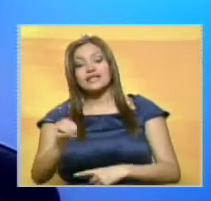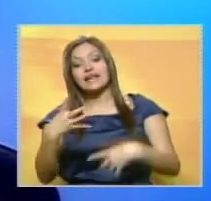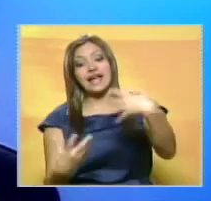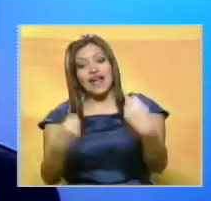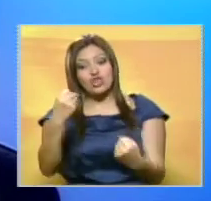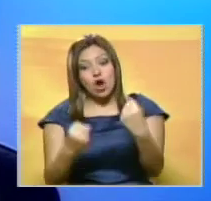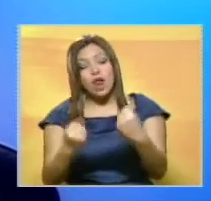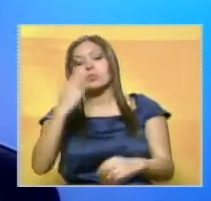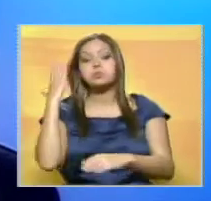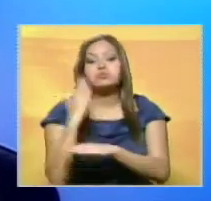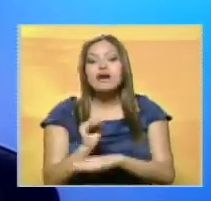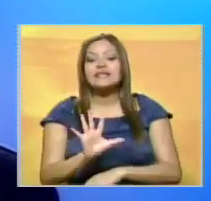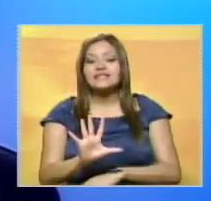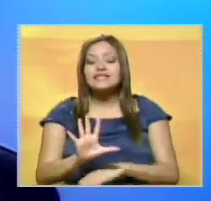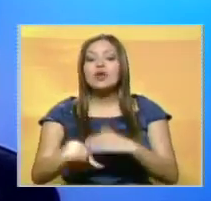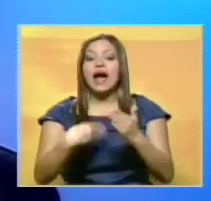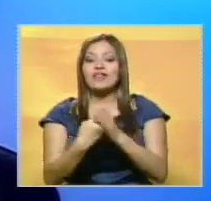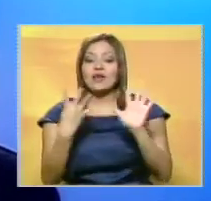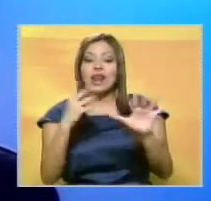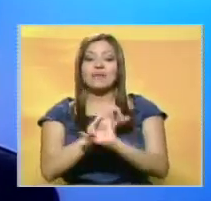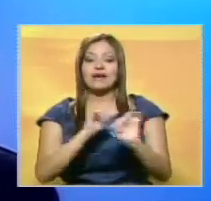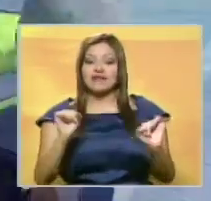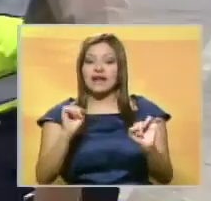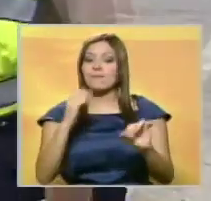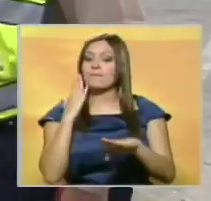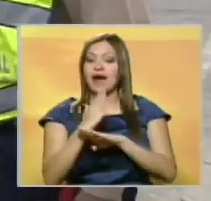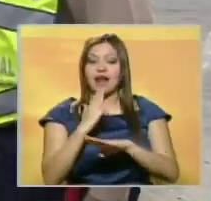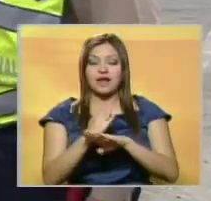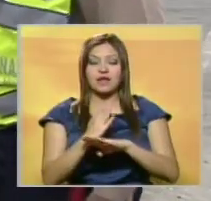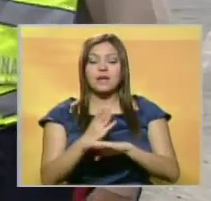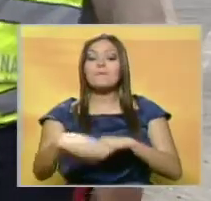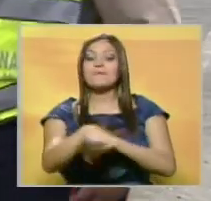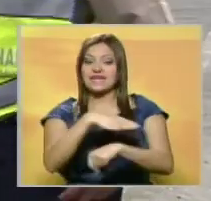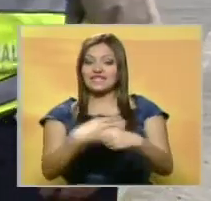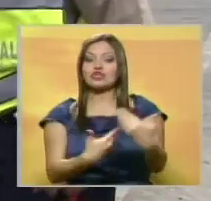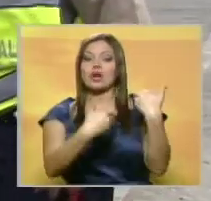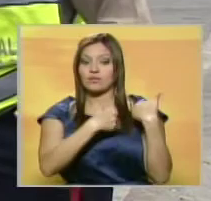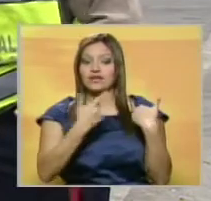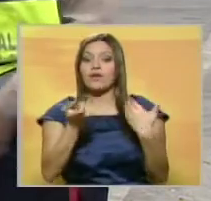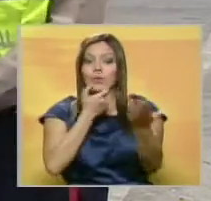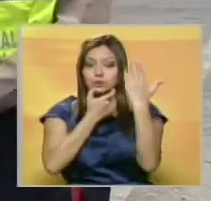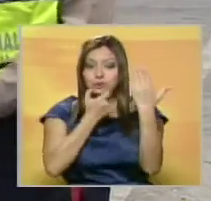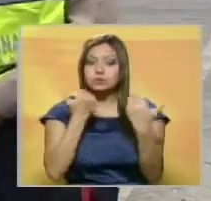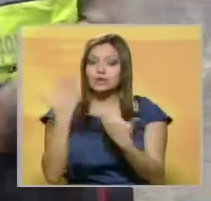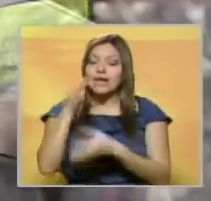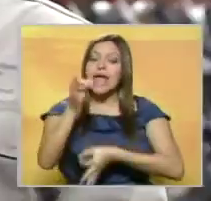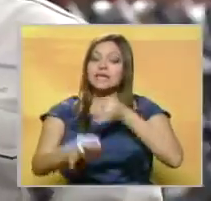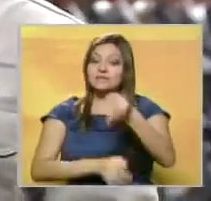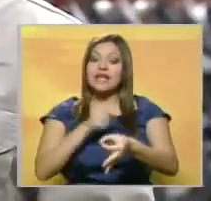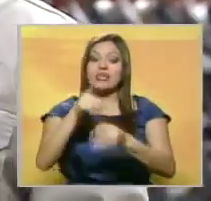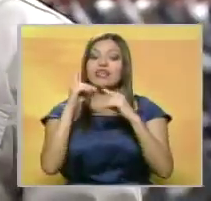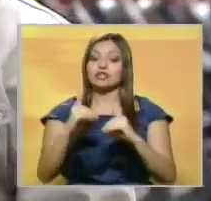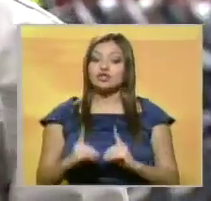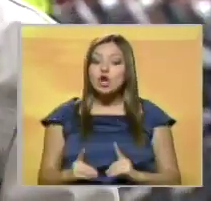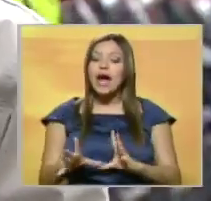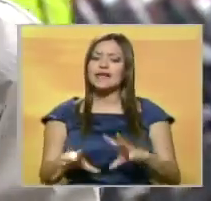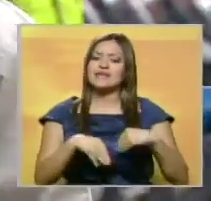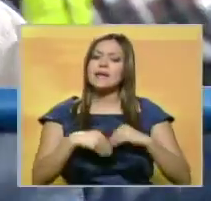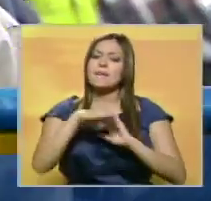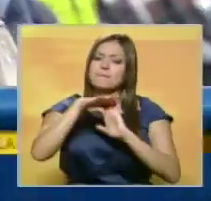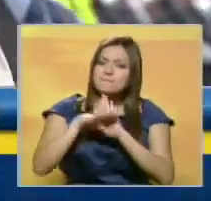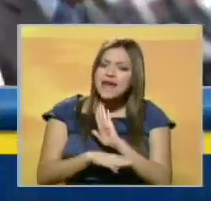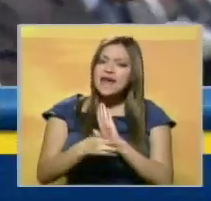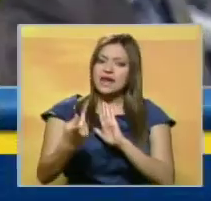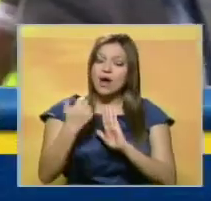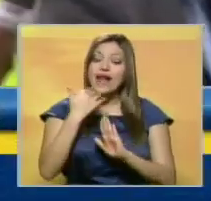se detuvieron entre las 5 y las 9 de la mañana. El ministro de Transporte Terrestre, Ayman El Trudi, señaló que esta medida se tomó para disminuir